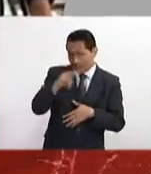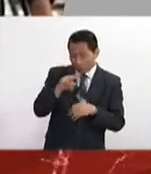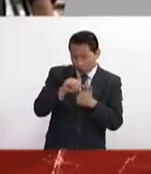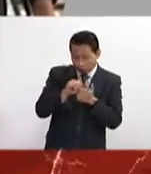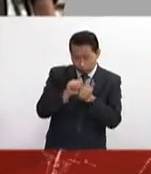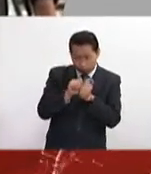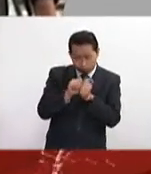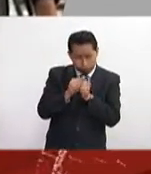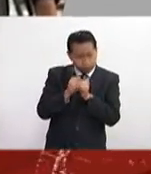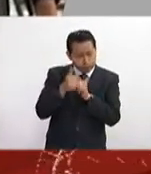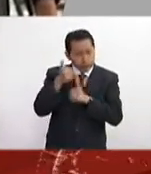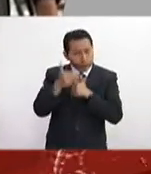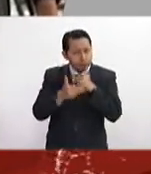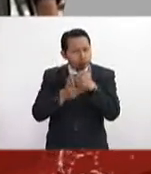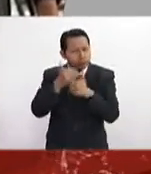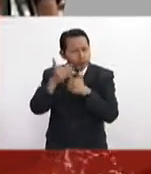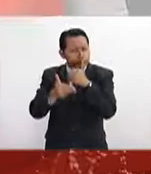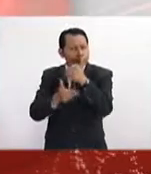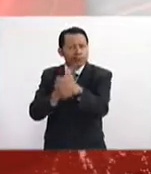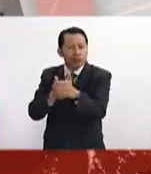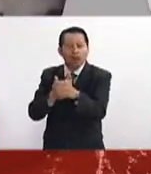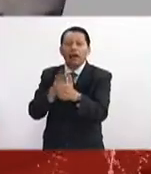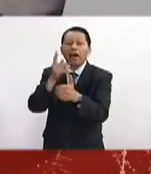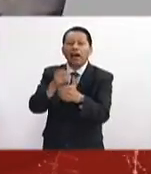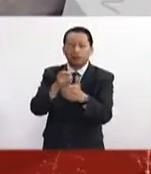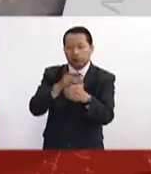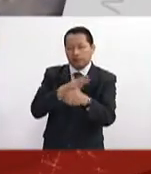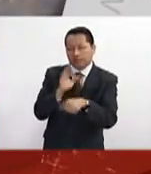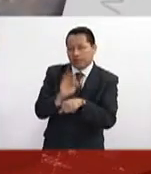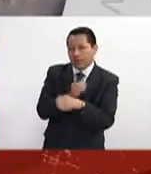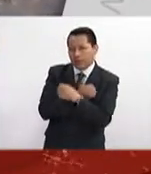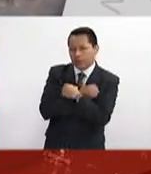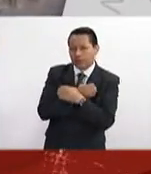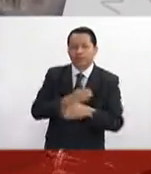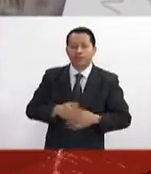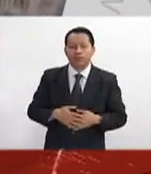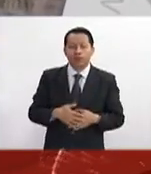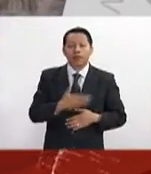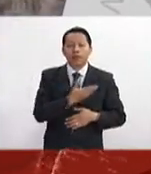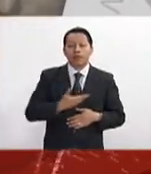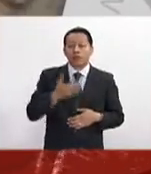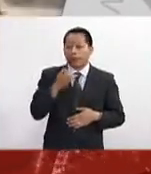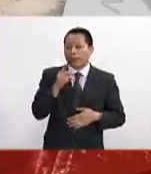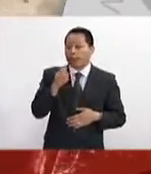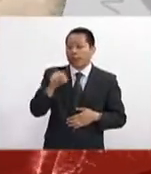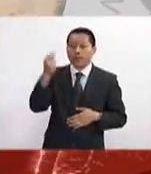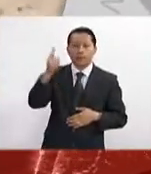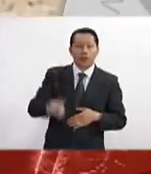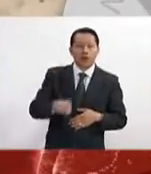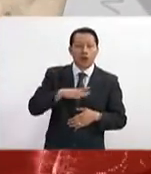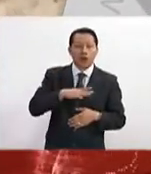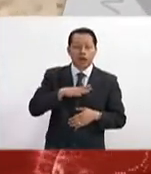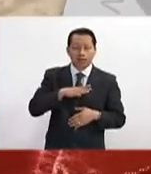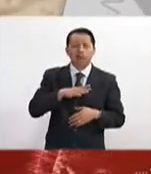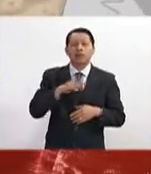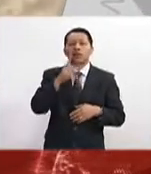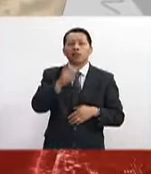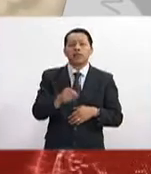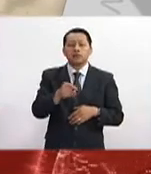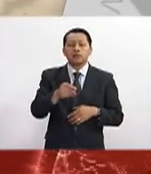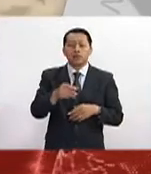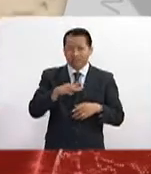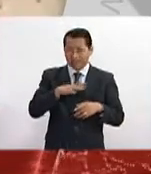gran medida depende de la educación. El presidente Enrique Peña Nieto ordena separar de sus cargos a los